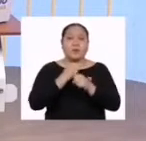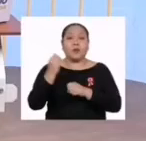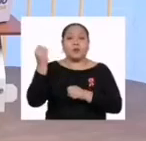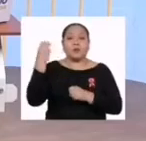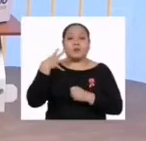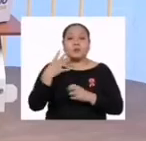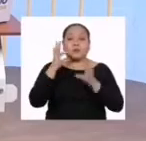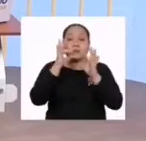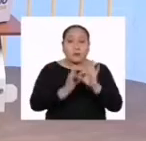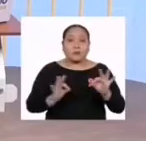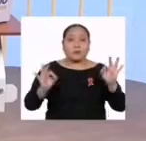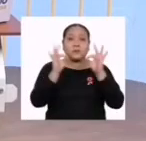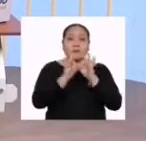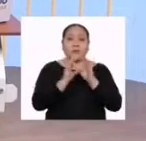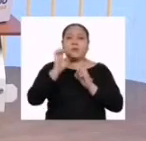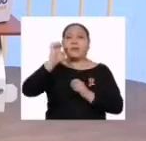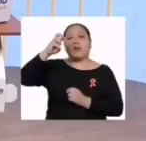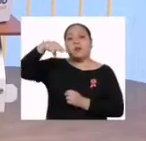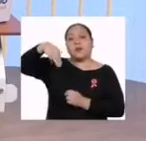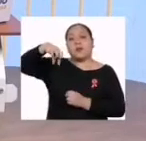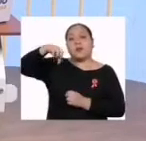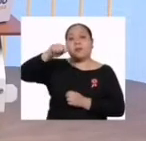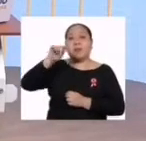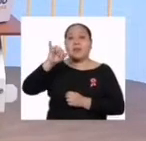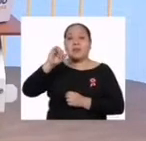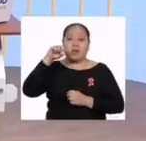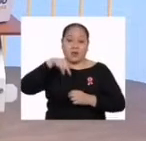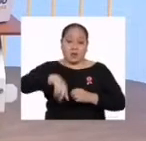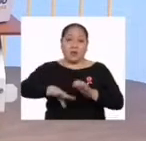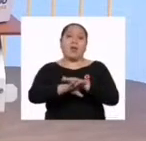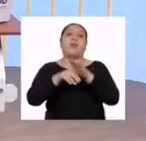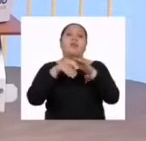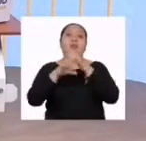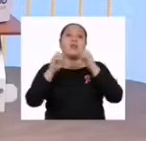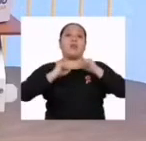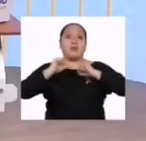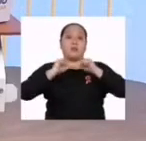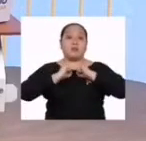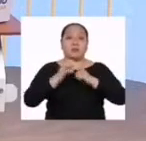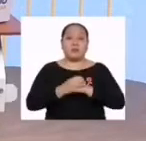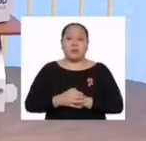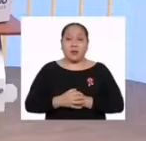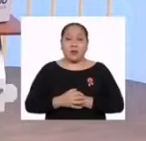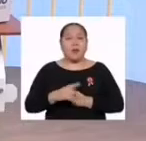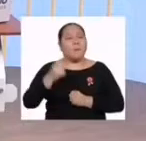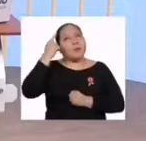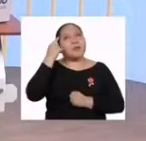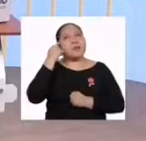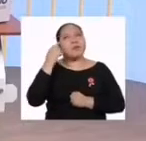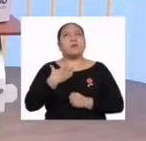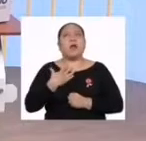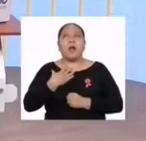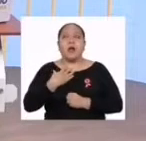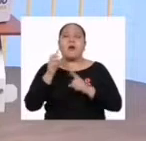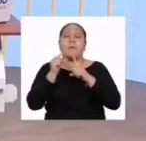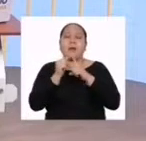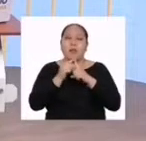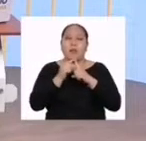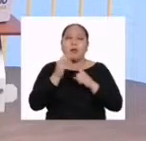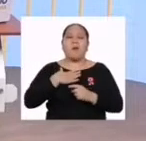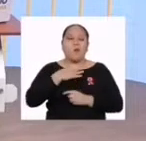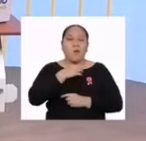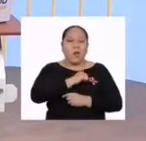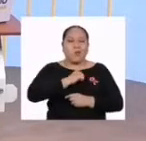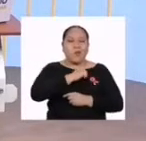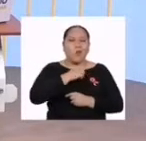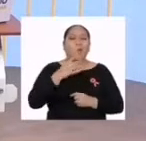la importancia de la empatía en el ámbito deportivo. Nos llevó a pensar sobre cómo nuestras palabras o actitudes pueden